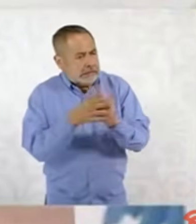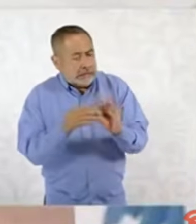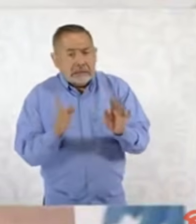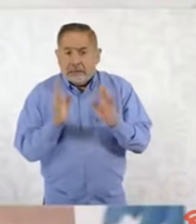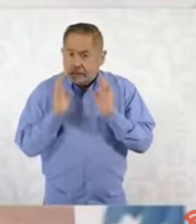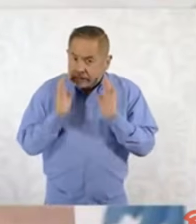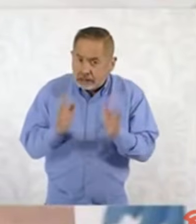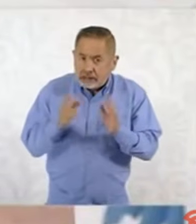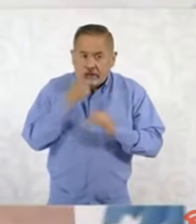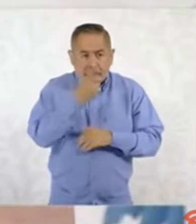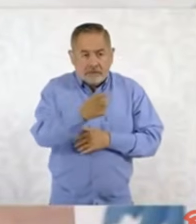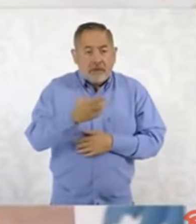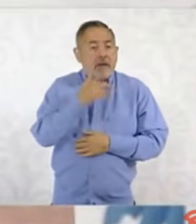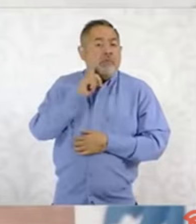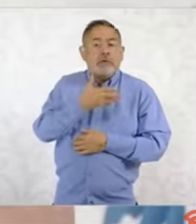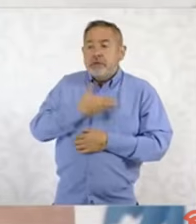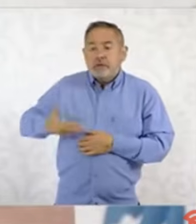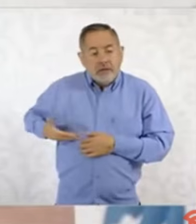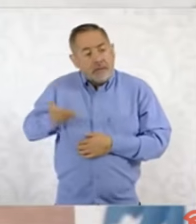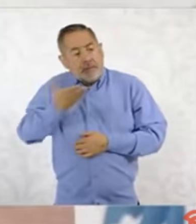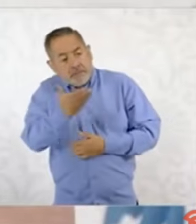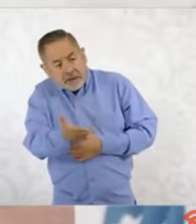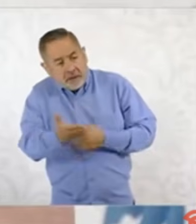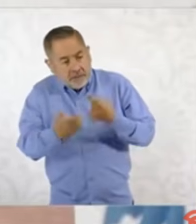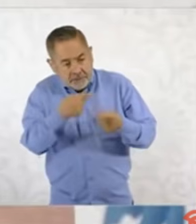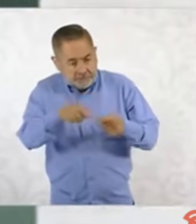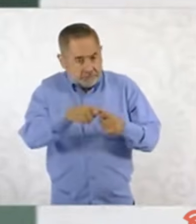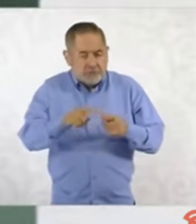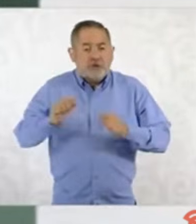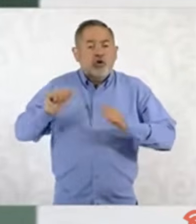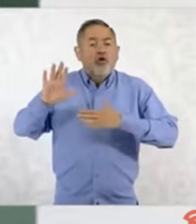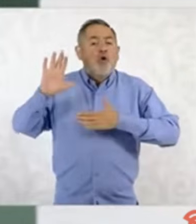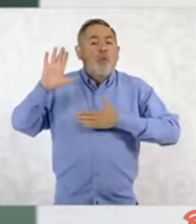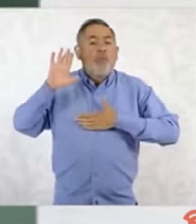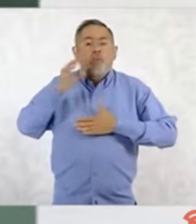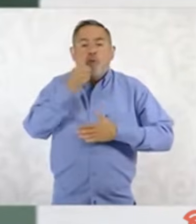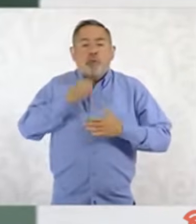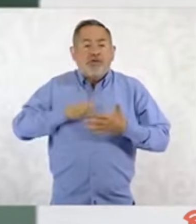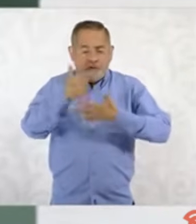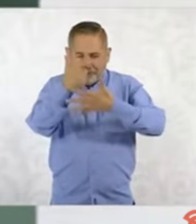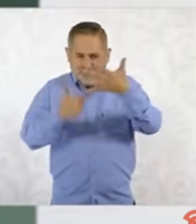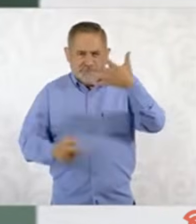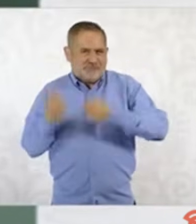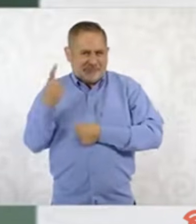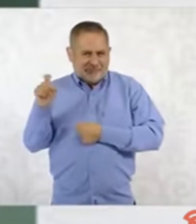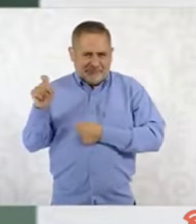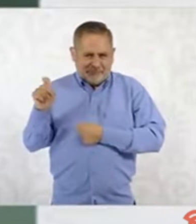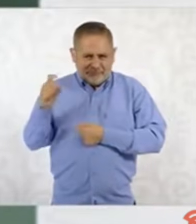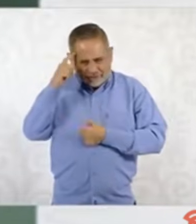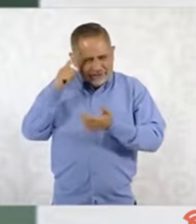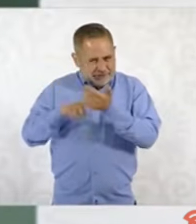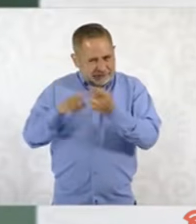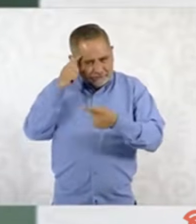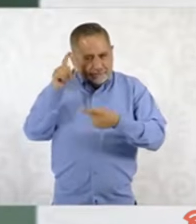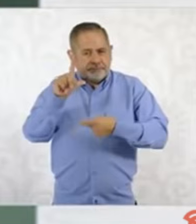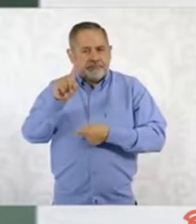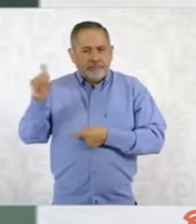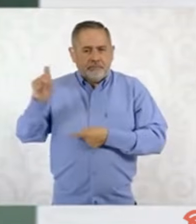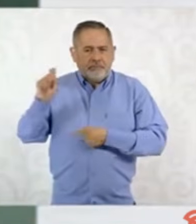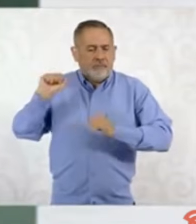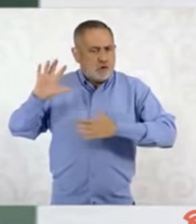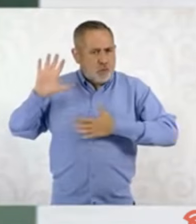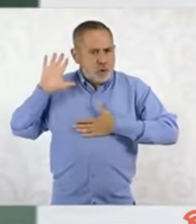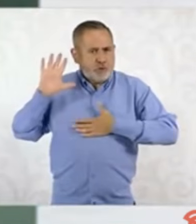planteamiento que ha hecho nuestra presidenta en su compromiso número 27 de los 100 que le hizo a la nación